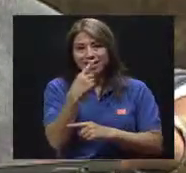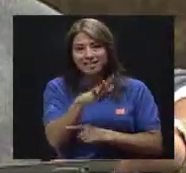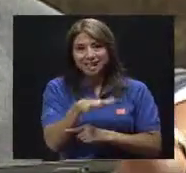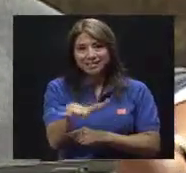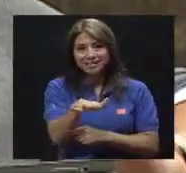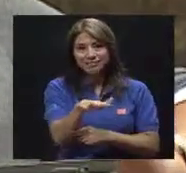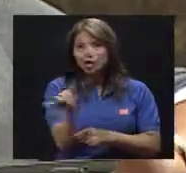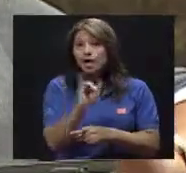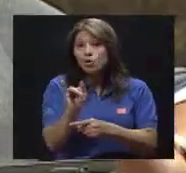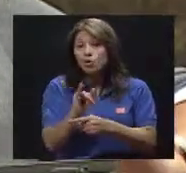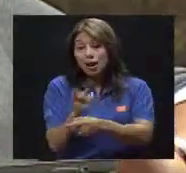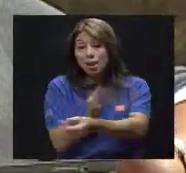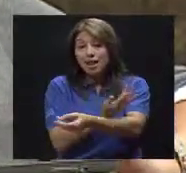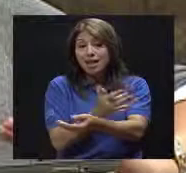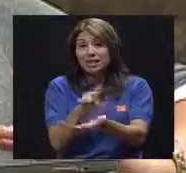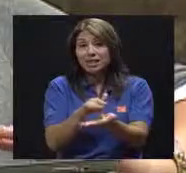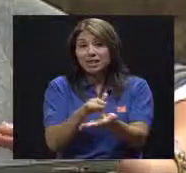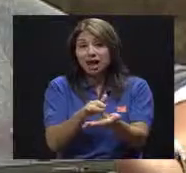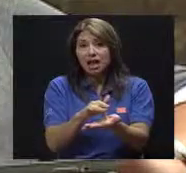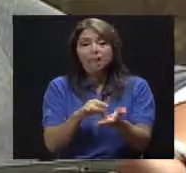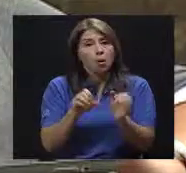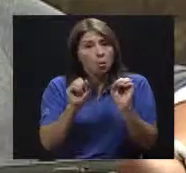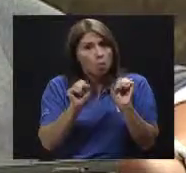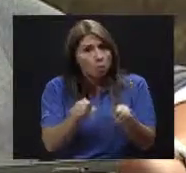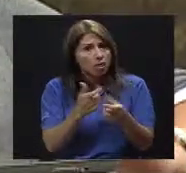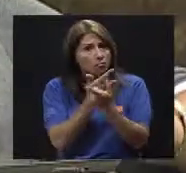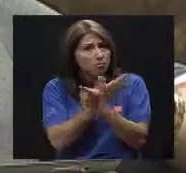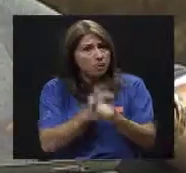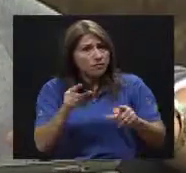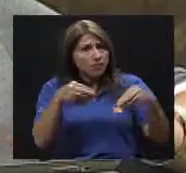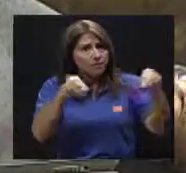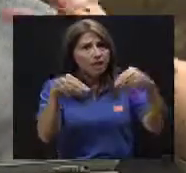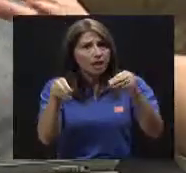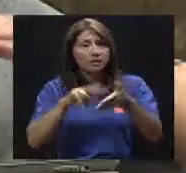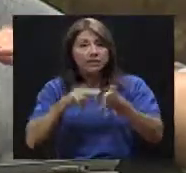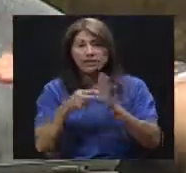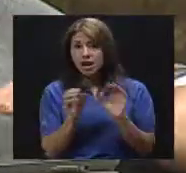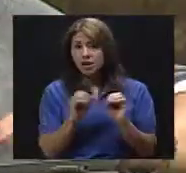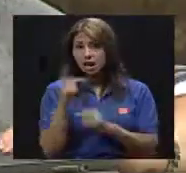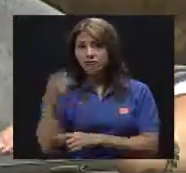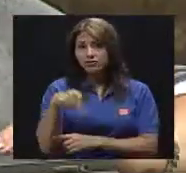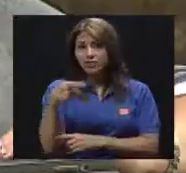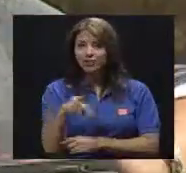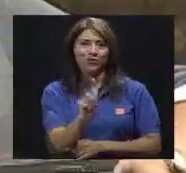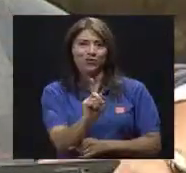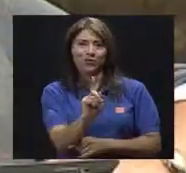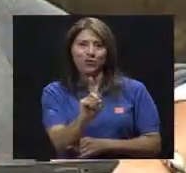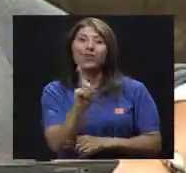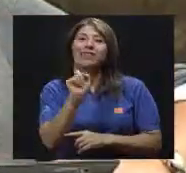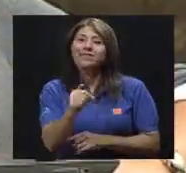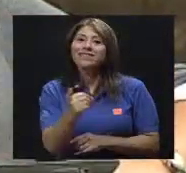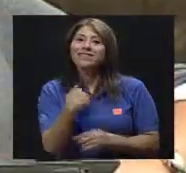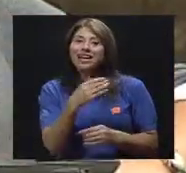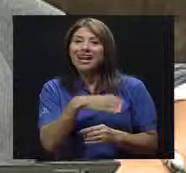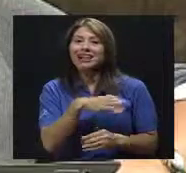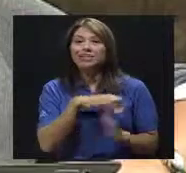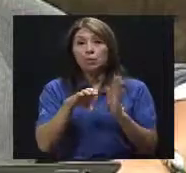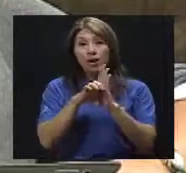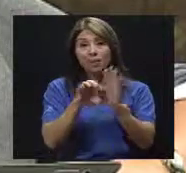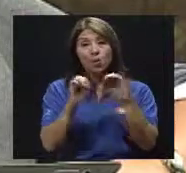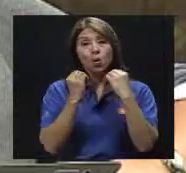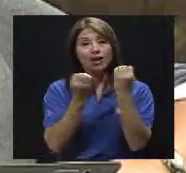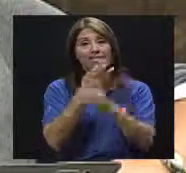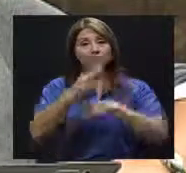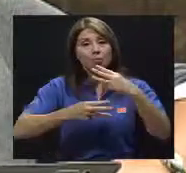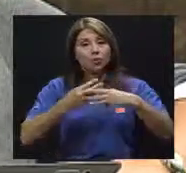sea de libre venta no quiere decir que no tiene riesgos. No, no, no, tiene que tener ciertas características. Por ejemplo, la